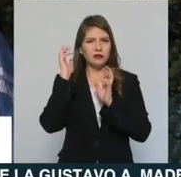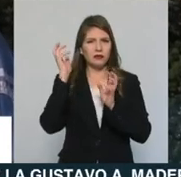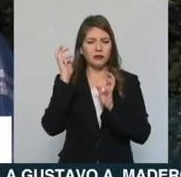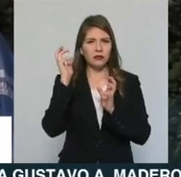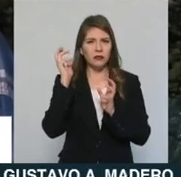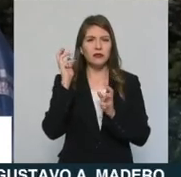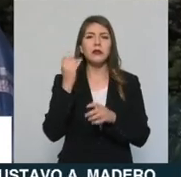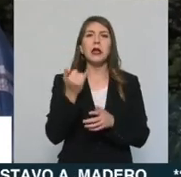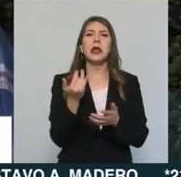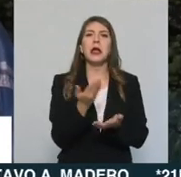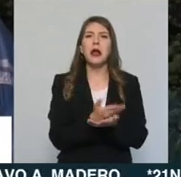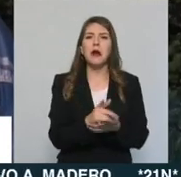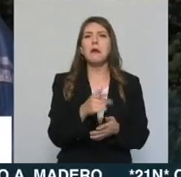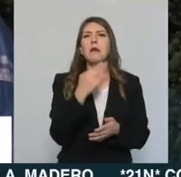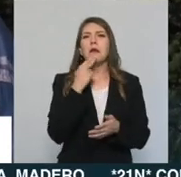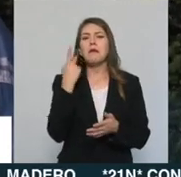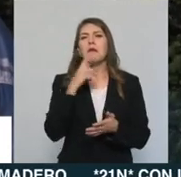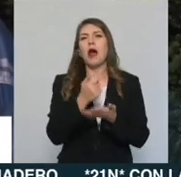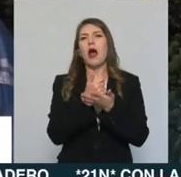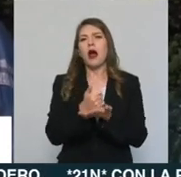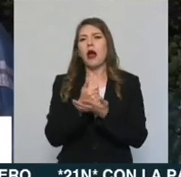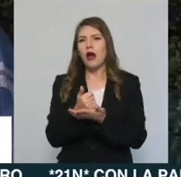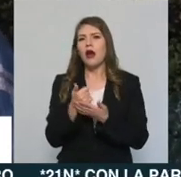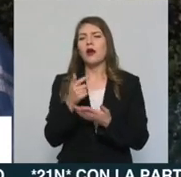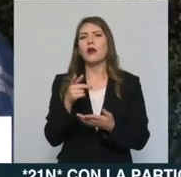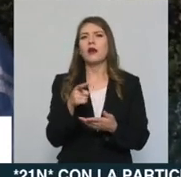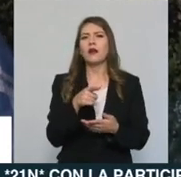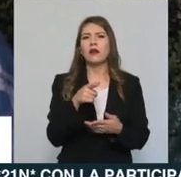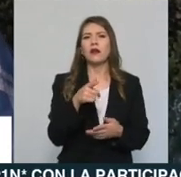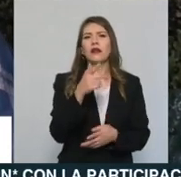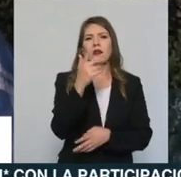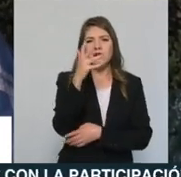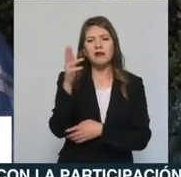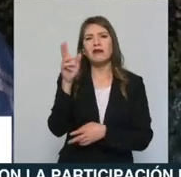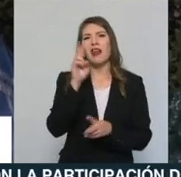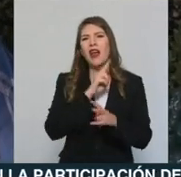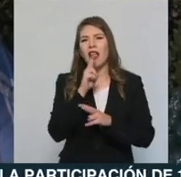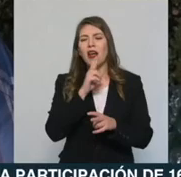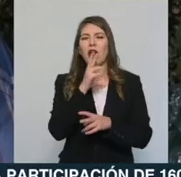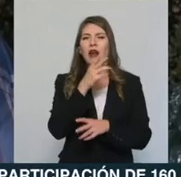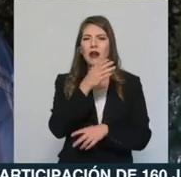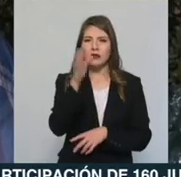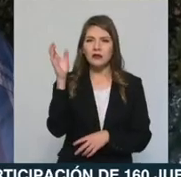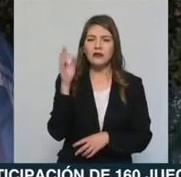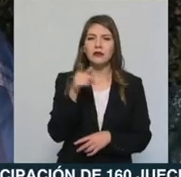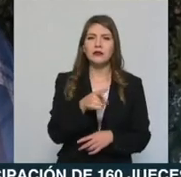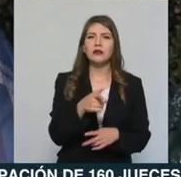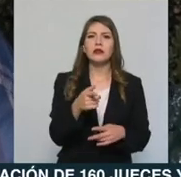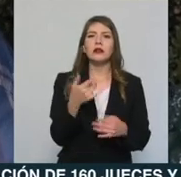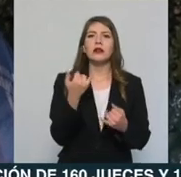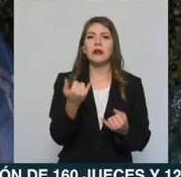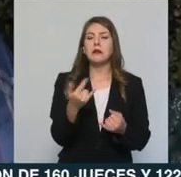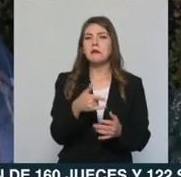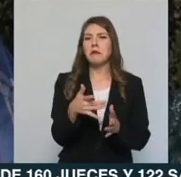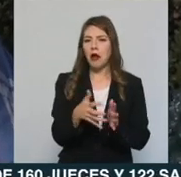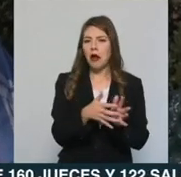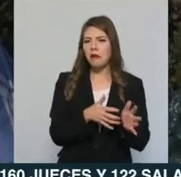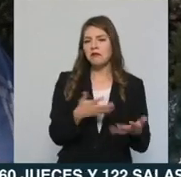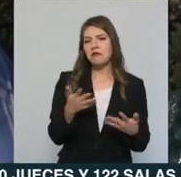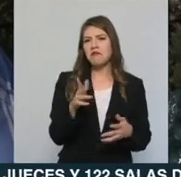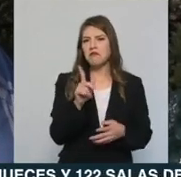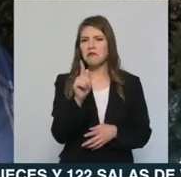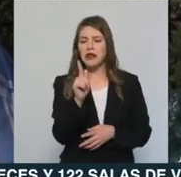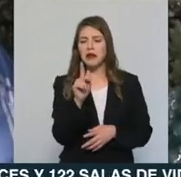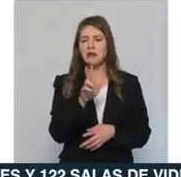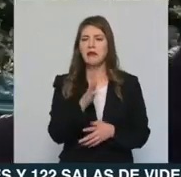es bastante ecológico, y el ahorro que nos da pues sí fue como de un 70,